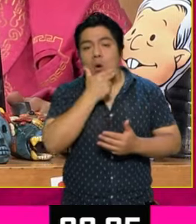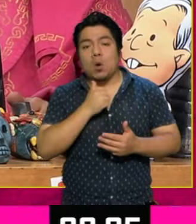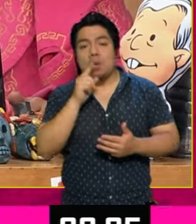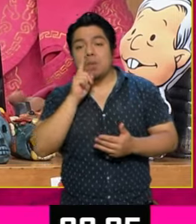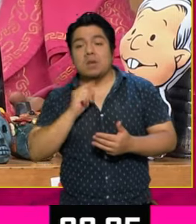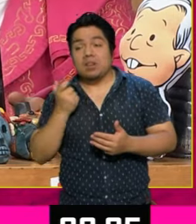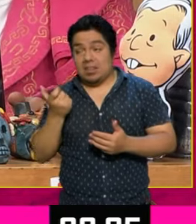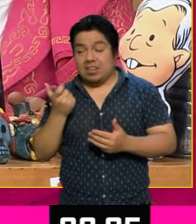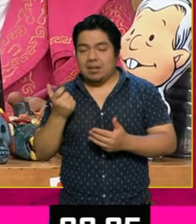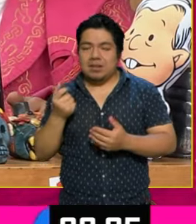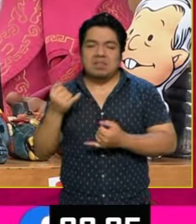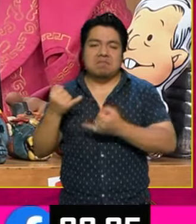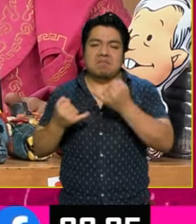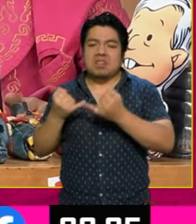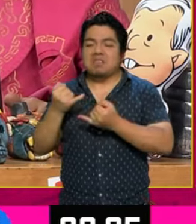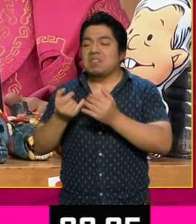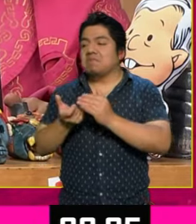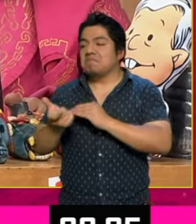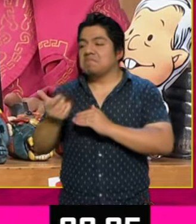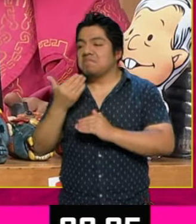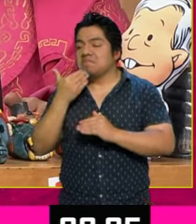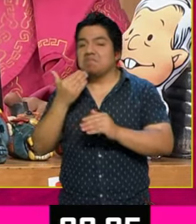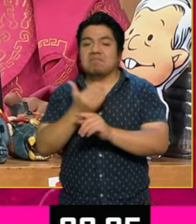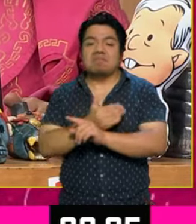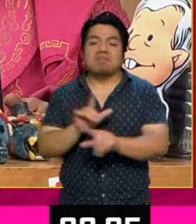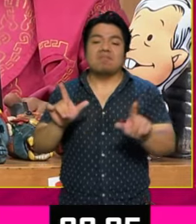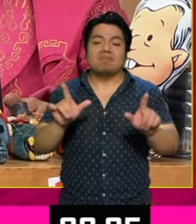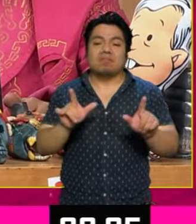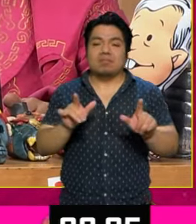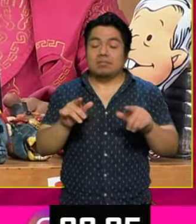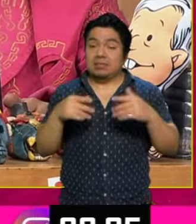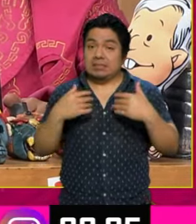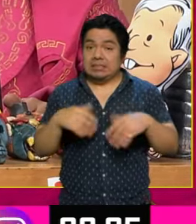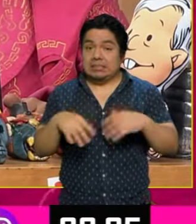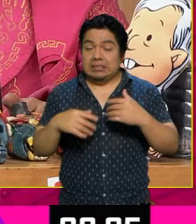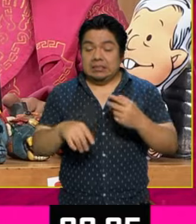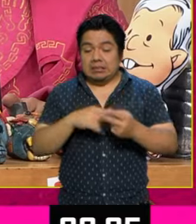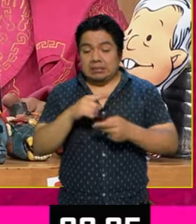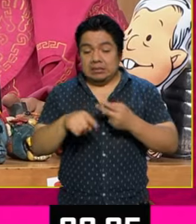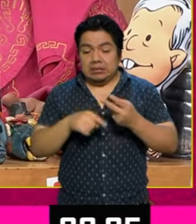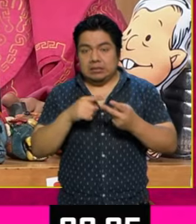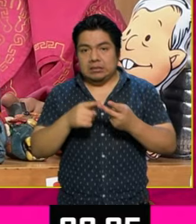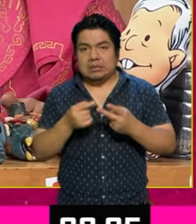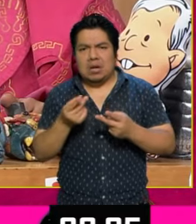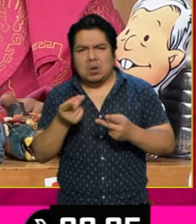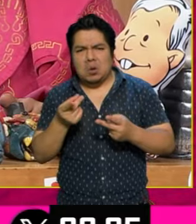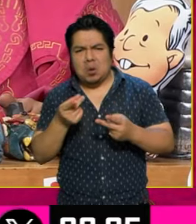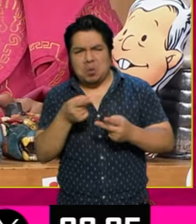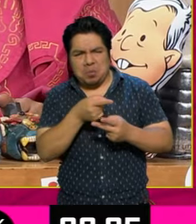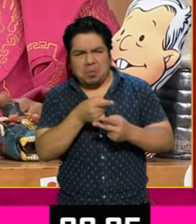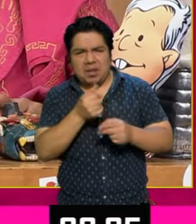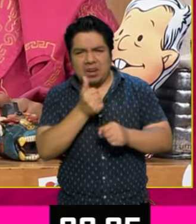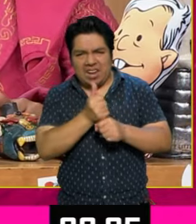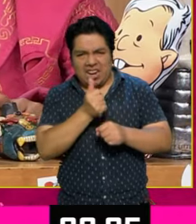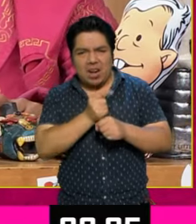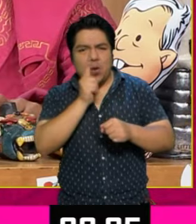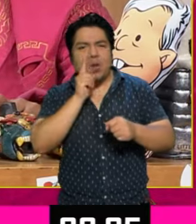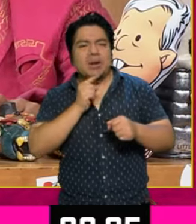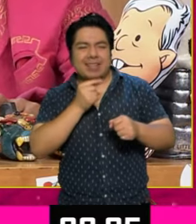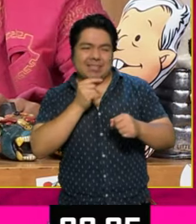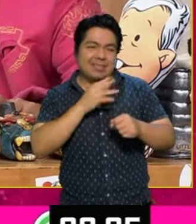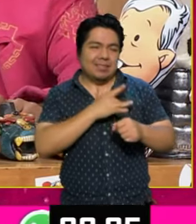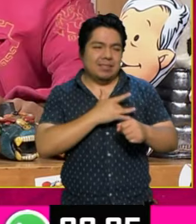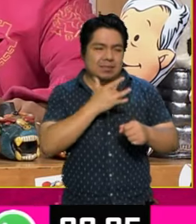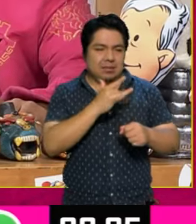juez, así es que no se preocupe. Vale, papuras. Ahora este sí está fea la de los abuelitos. Le echaron los perros una abuelita y usted dirá, pues qué buen pegue. No, es que eso ya